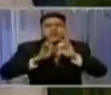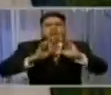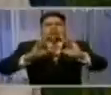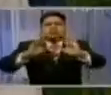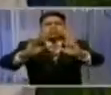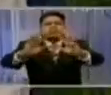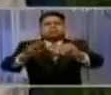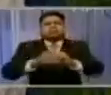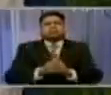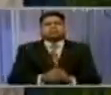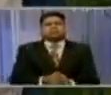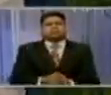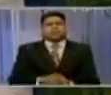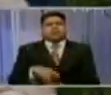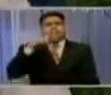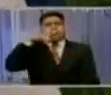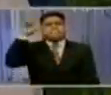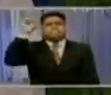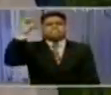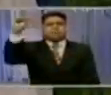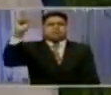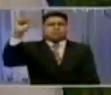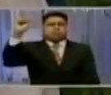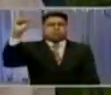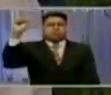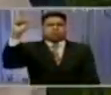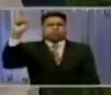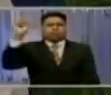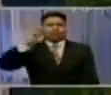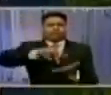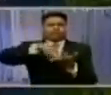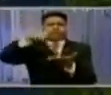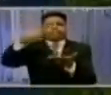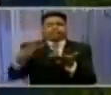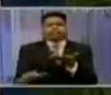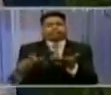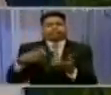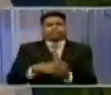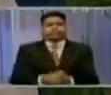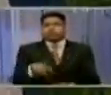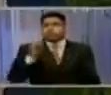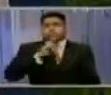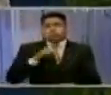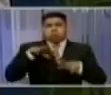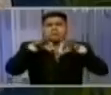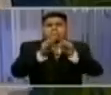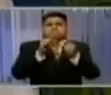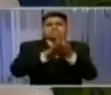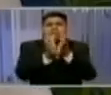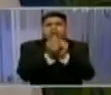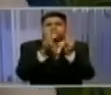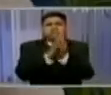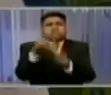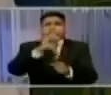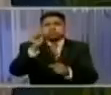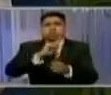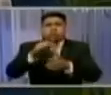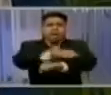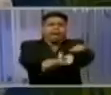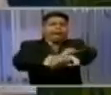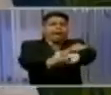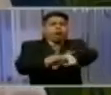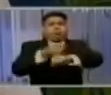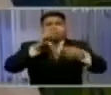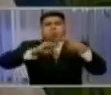Maduro se caía, porque Maduro era no sé de qué. Ni soy de plastilina, ni soy de jabón, ni